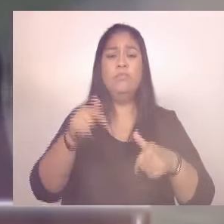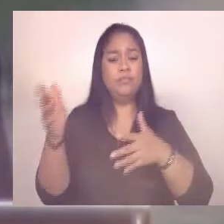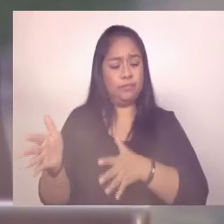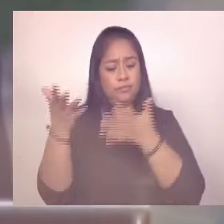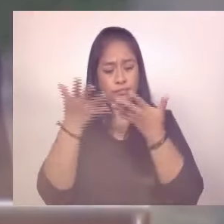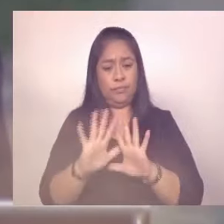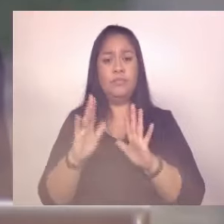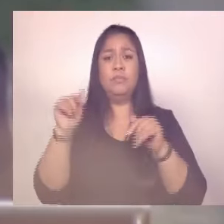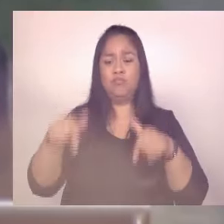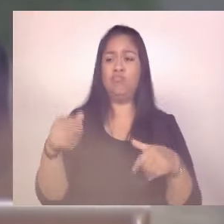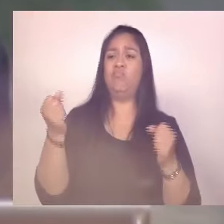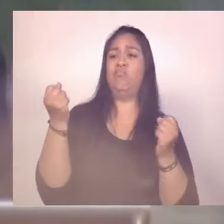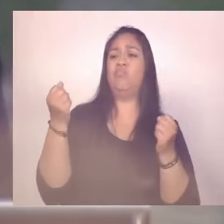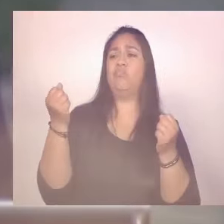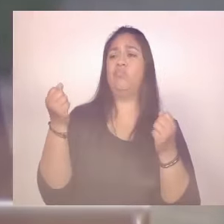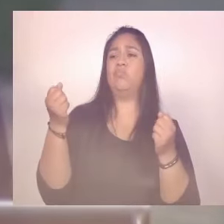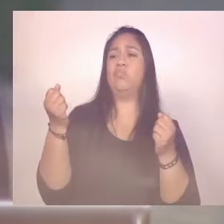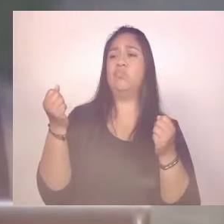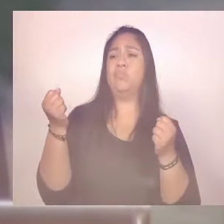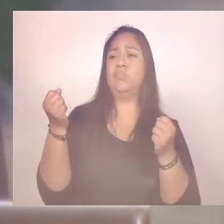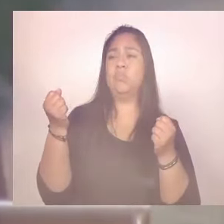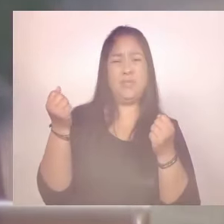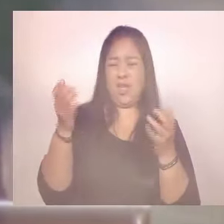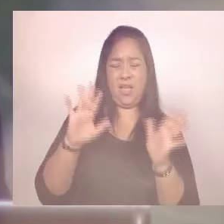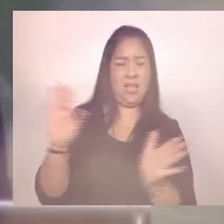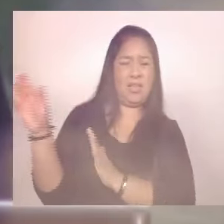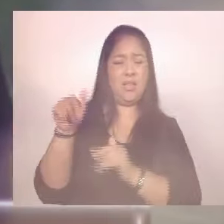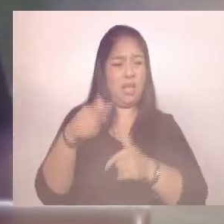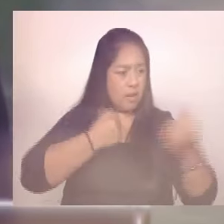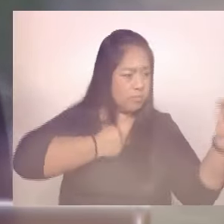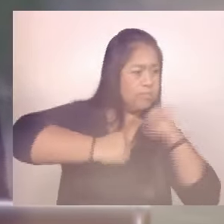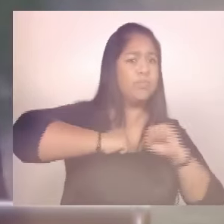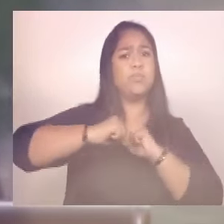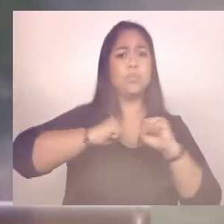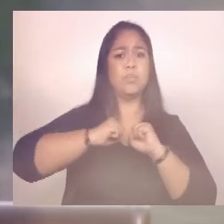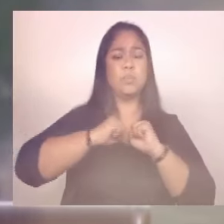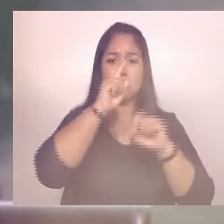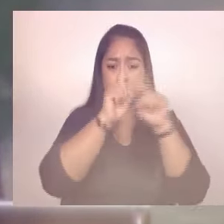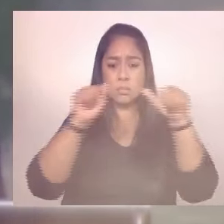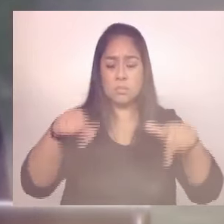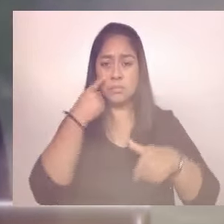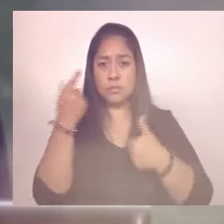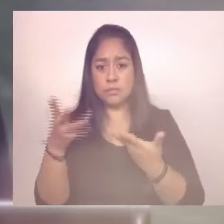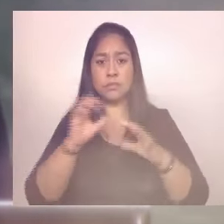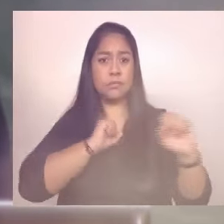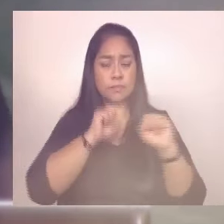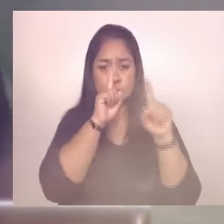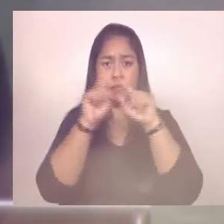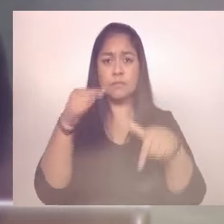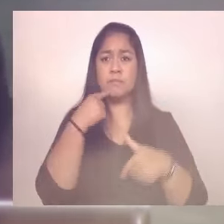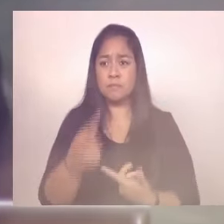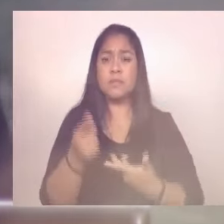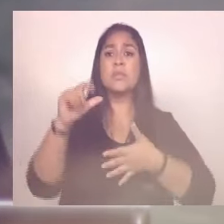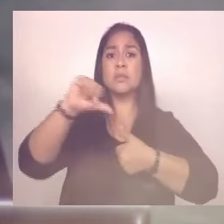de pasar de las palabras a la acción. Los conflictos y la migración en Centroamérica son